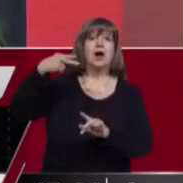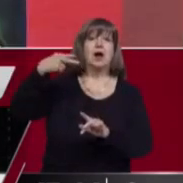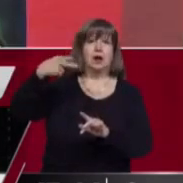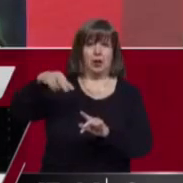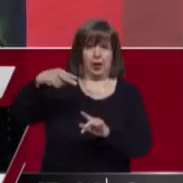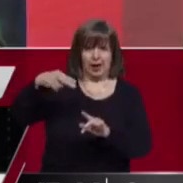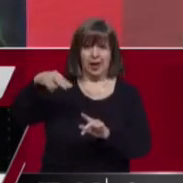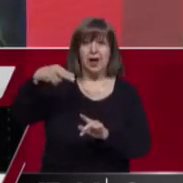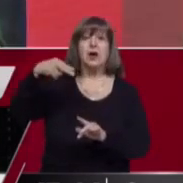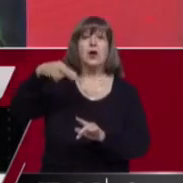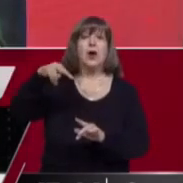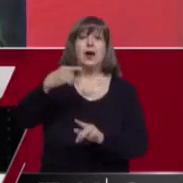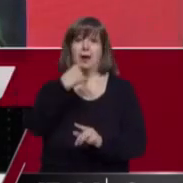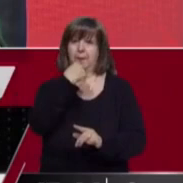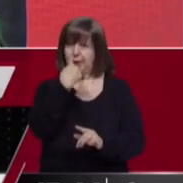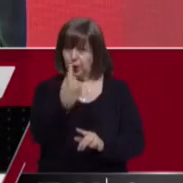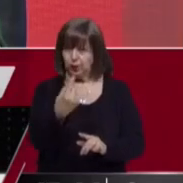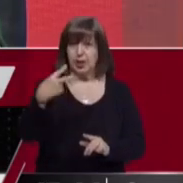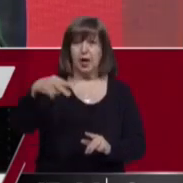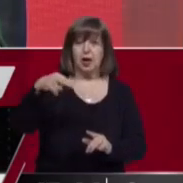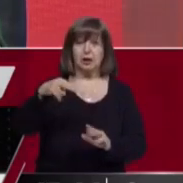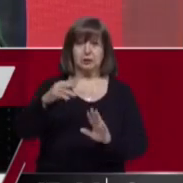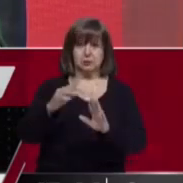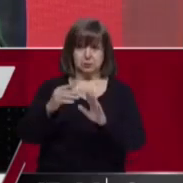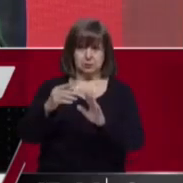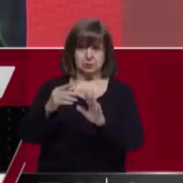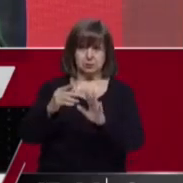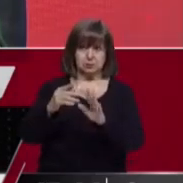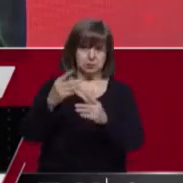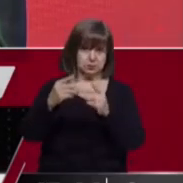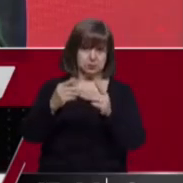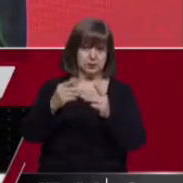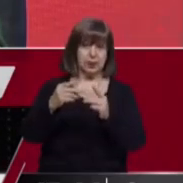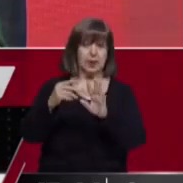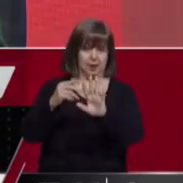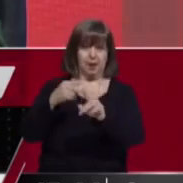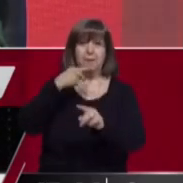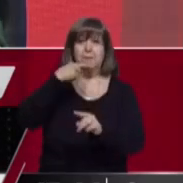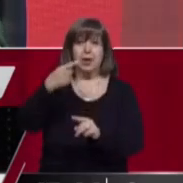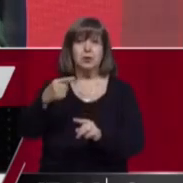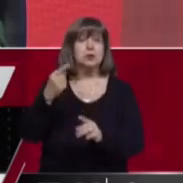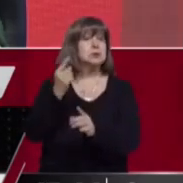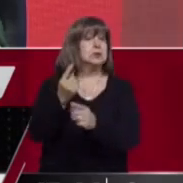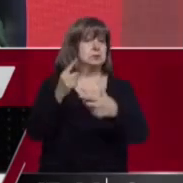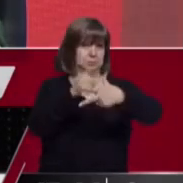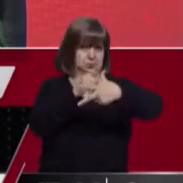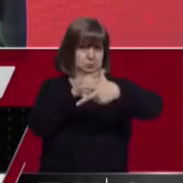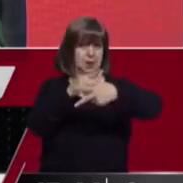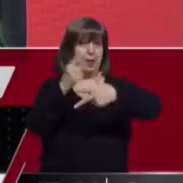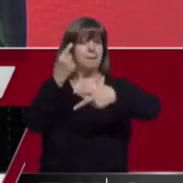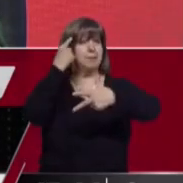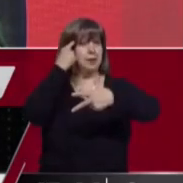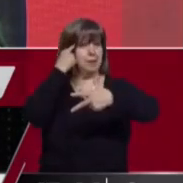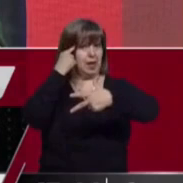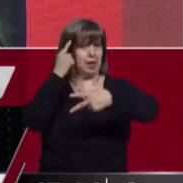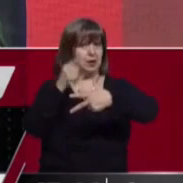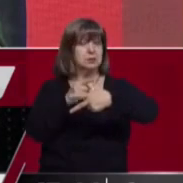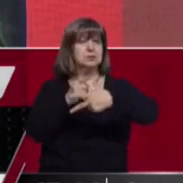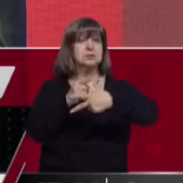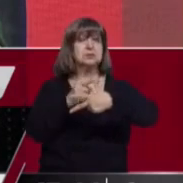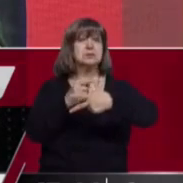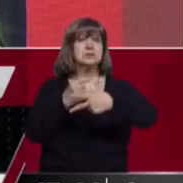agredir, sino que tienen que ver con una estructura de la personalidad. Silvina. Muchas veces dicen, bueno, sí. No, perdón,